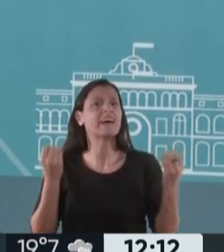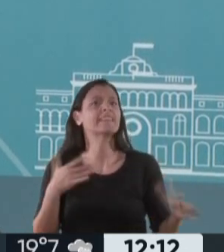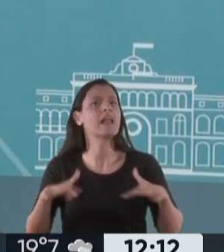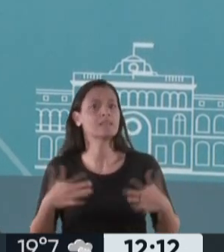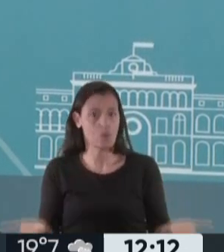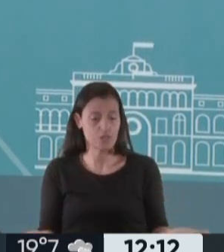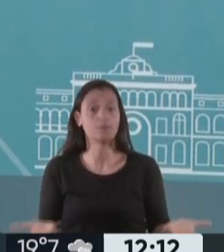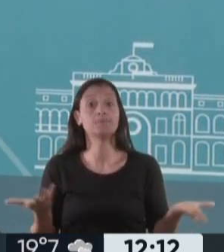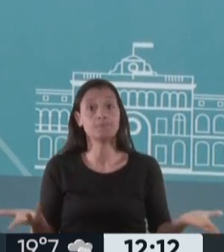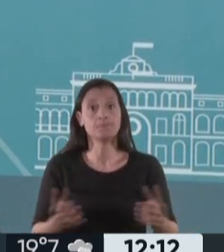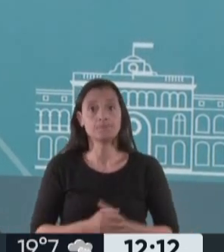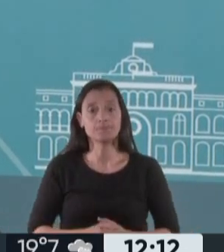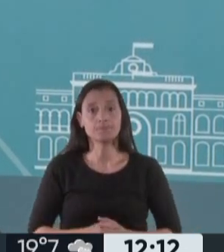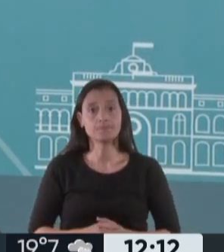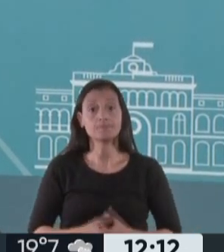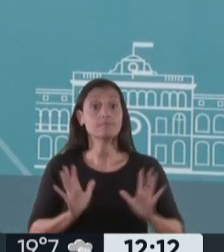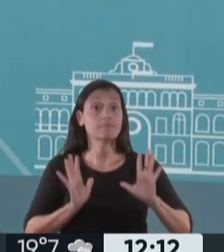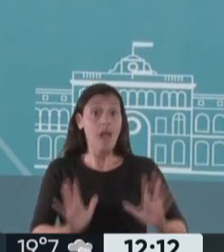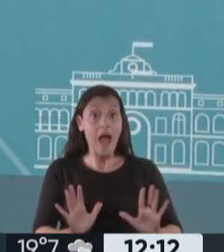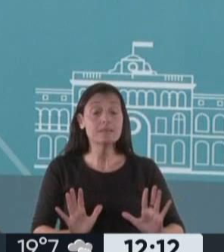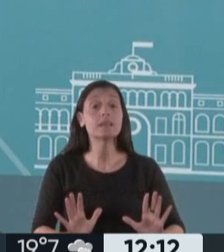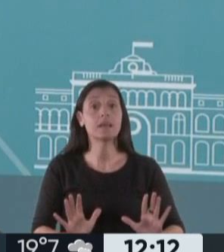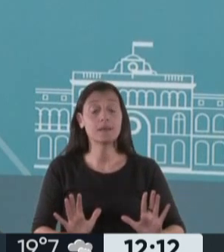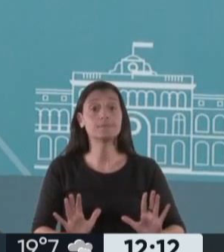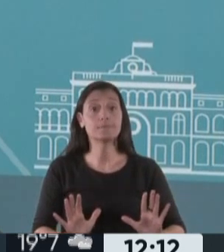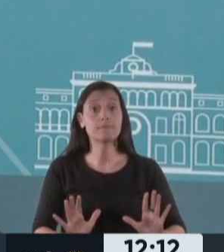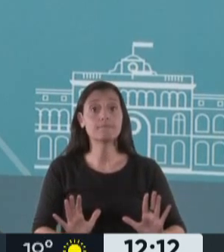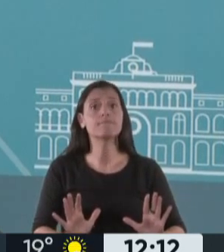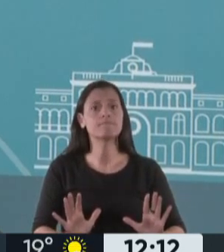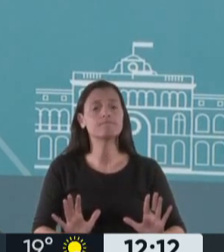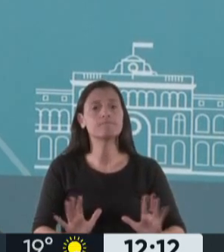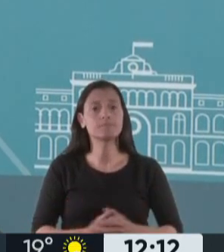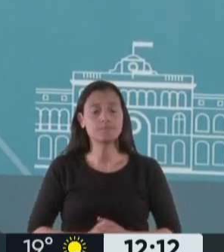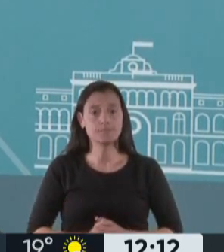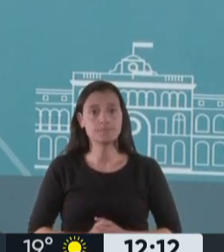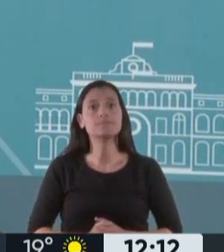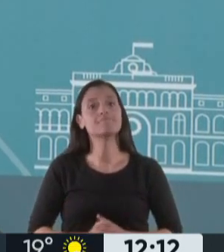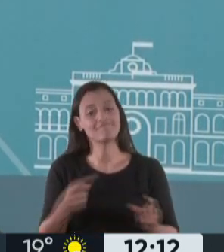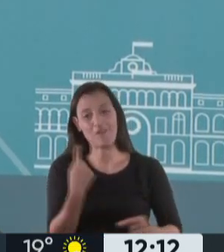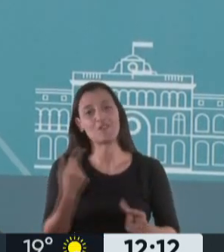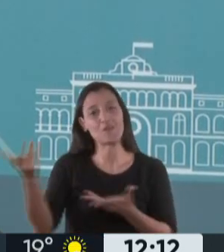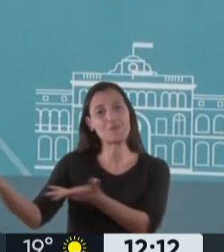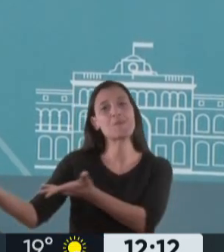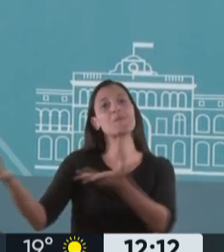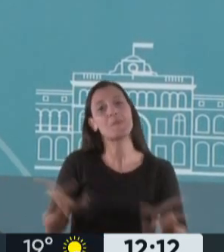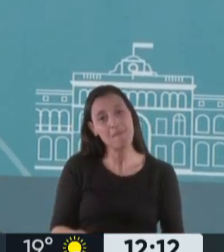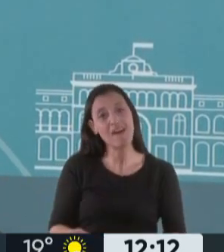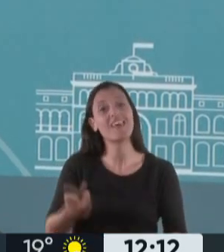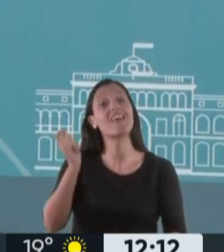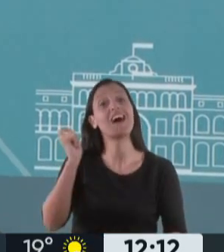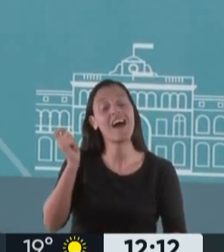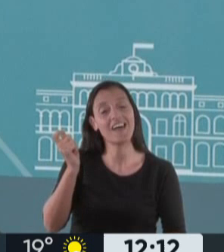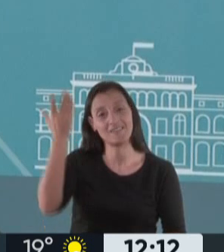Argentina. Así que, en ese sentido, le hemos dado la bienvenida